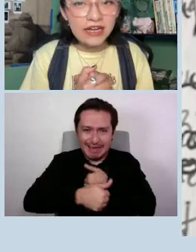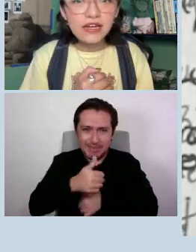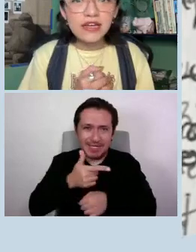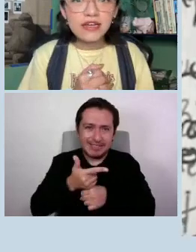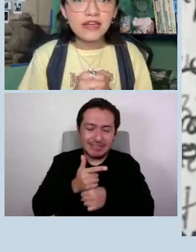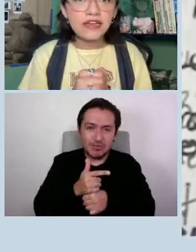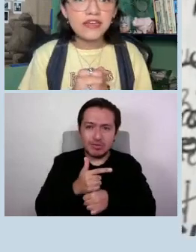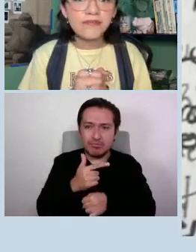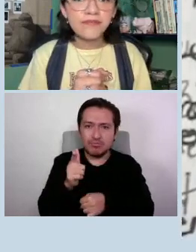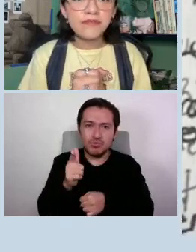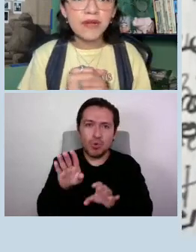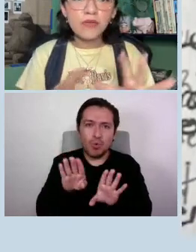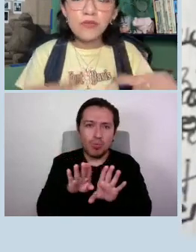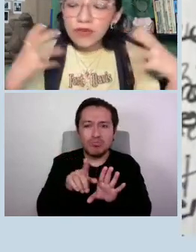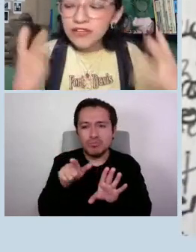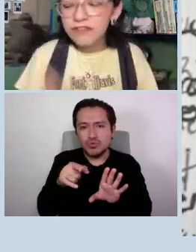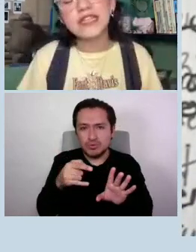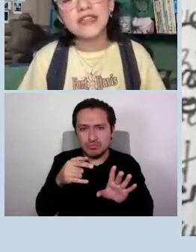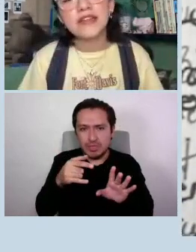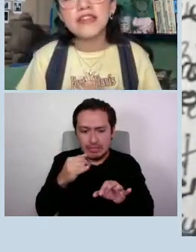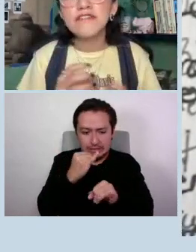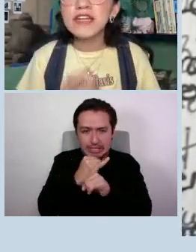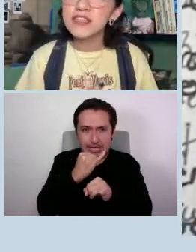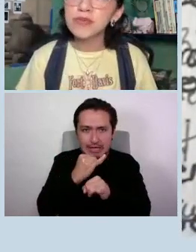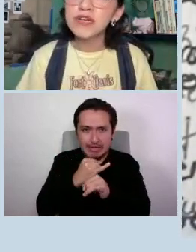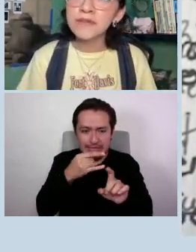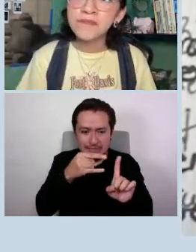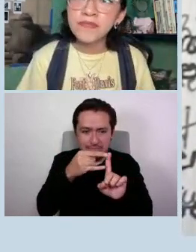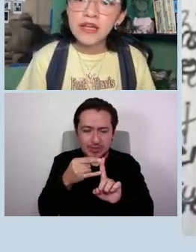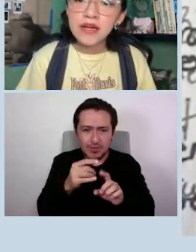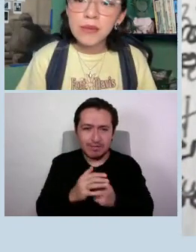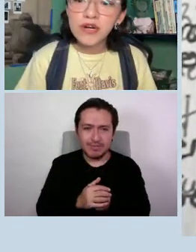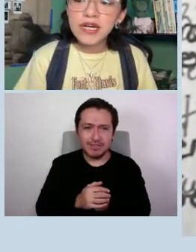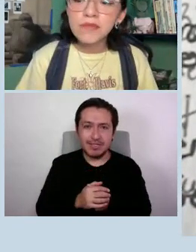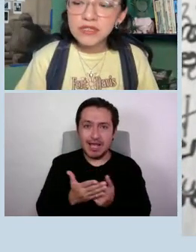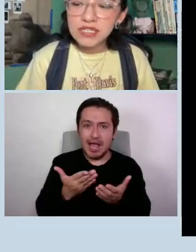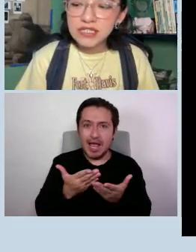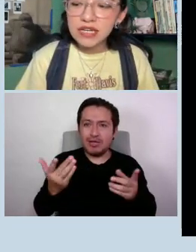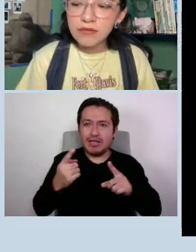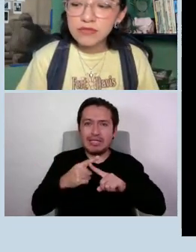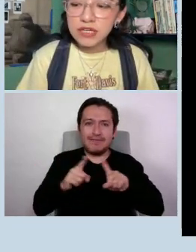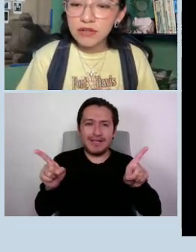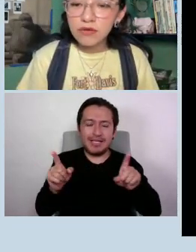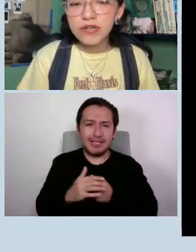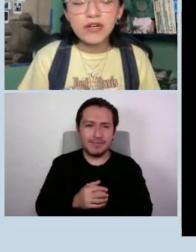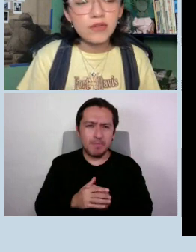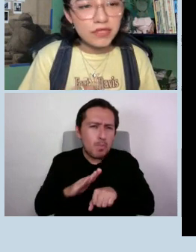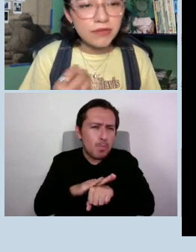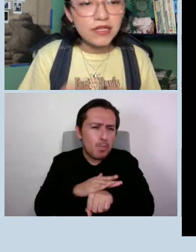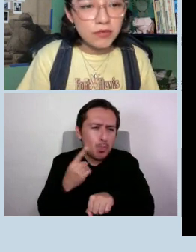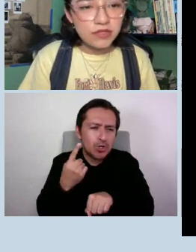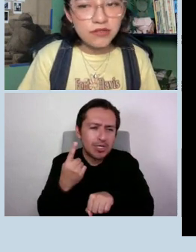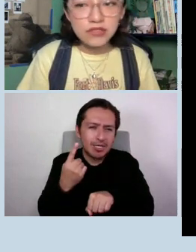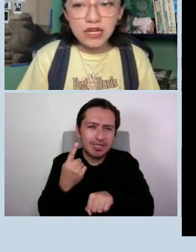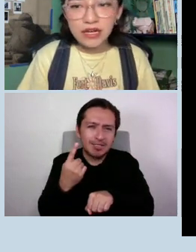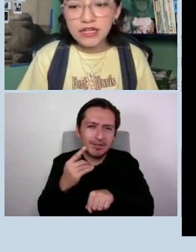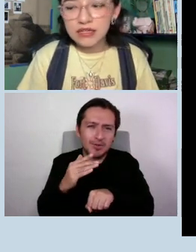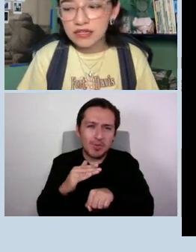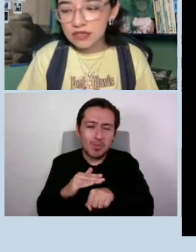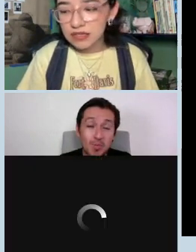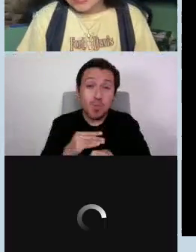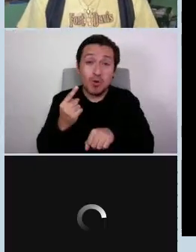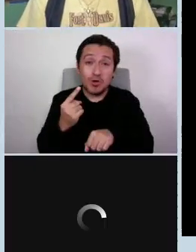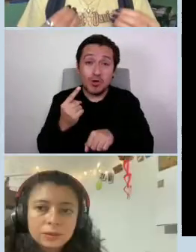presencia Eh pero muy diferente diferente por qué Porque apuntes ha buscado bueno la comitiva de encuentros